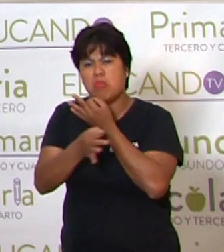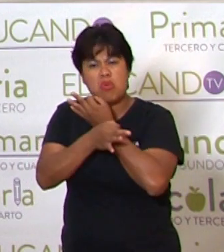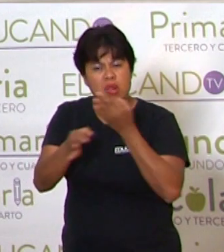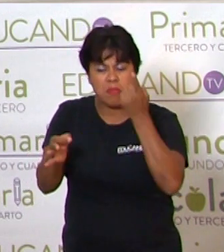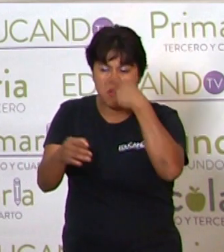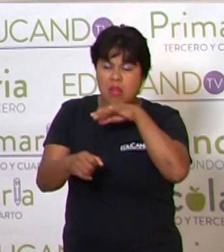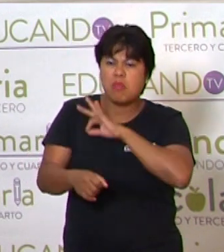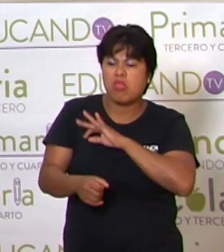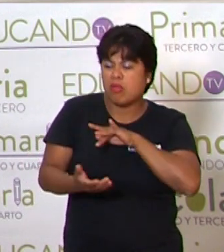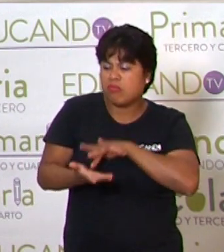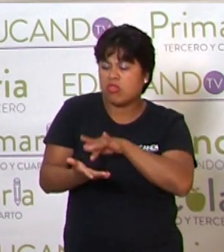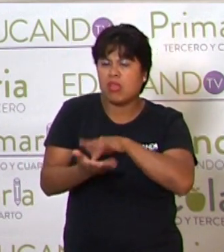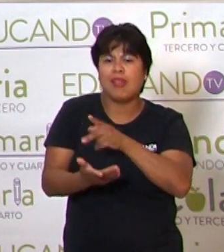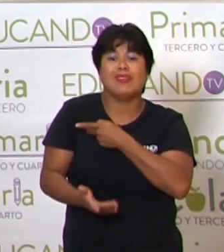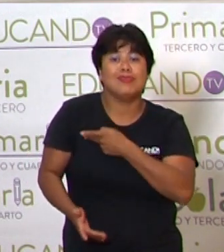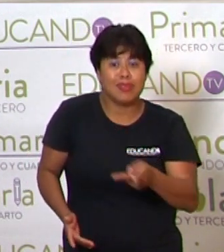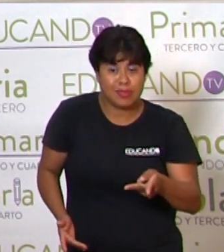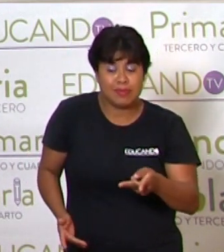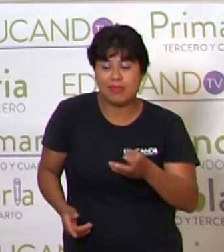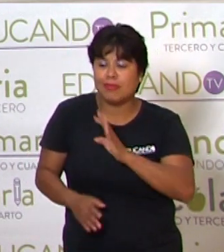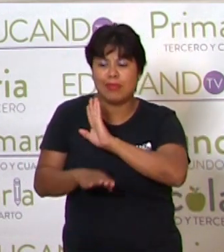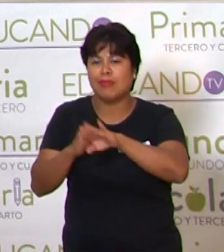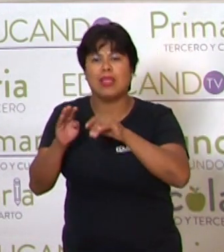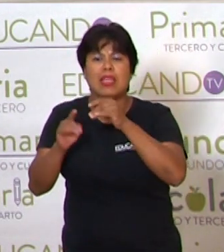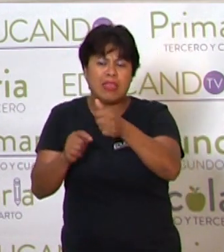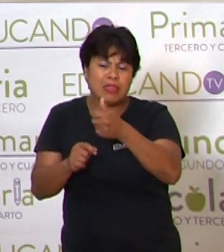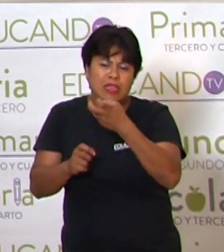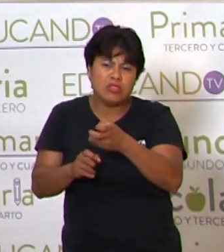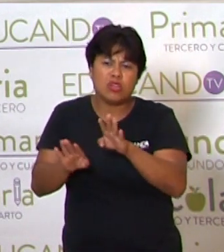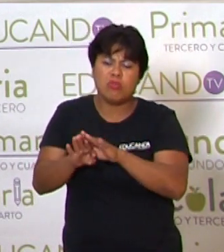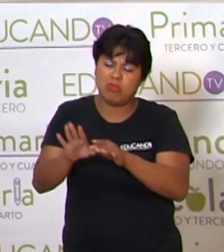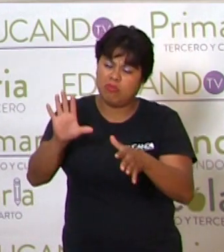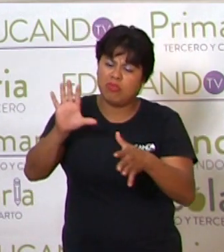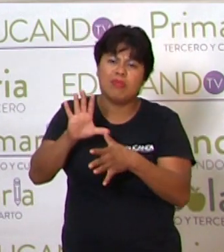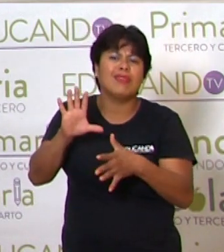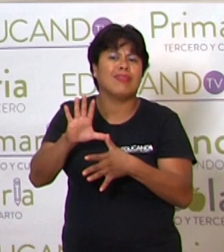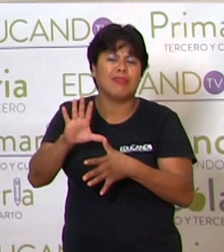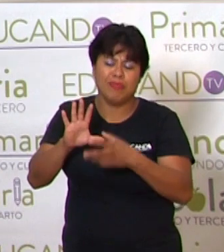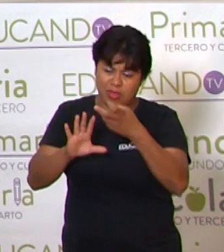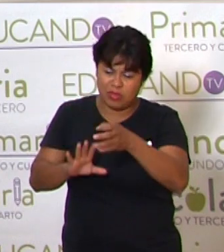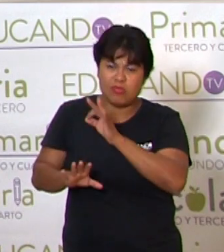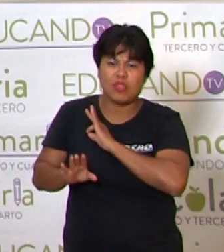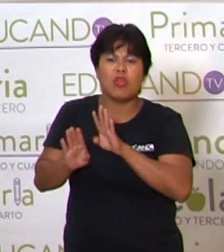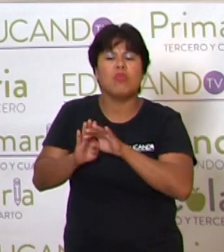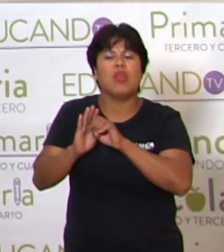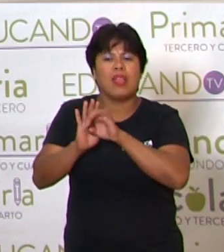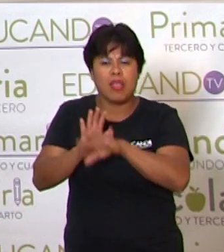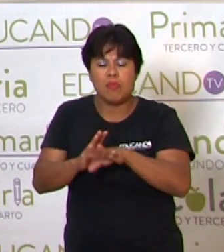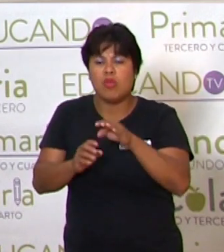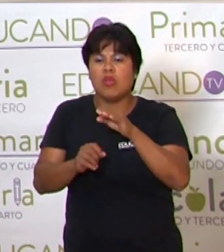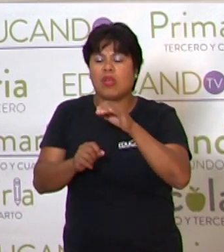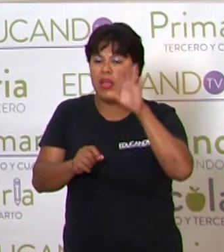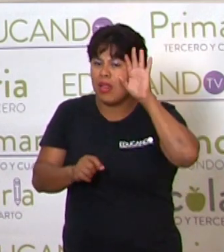para ayudar a los pobres y parece que es en toda Latinoamérica. Entonces, este es un buen ejemplo de una caricatura social. Pues bien, vamos a